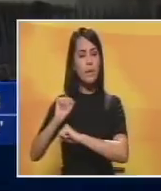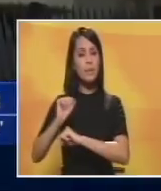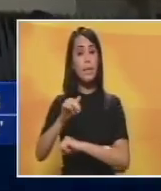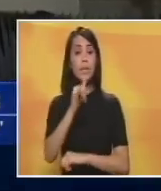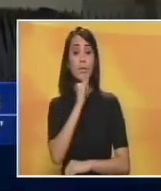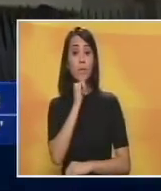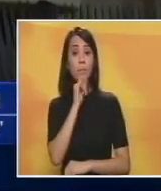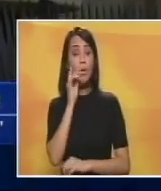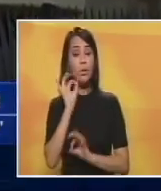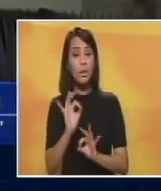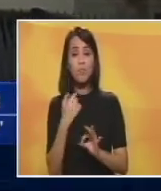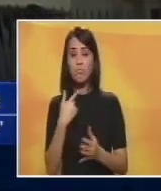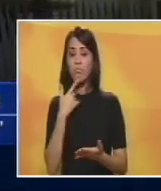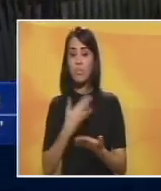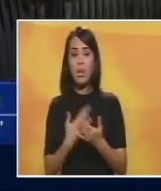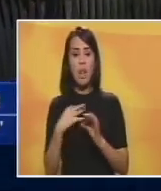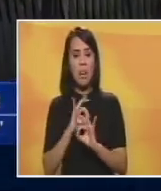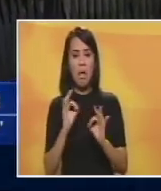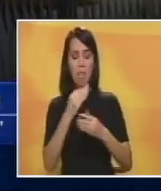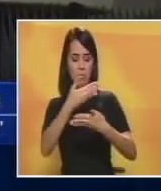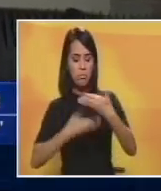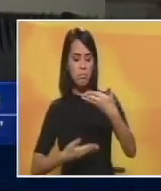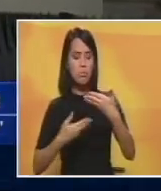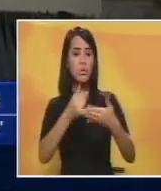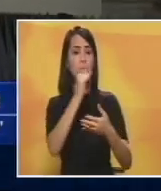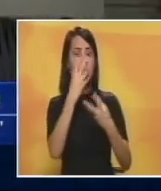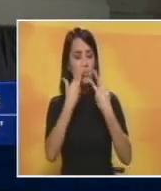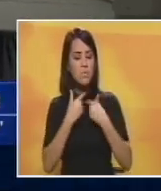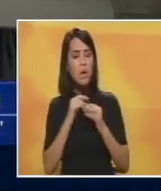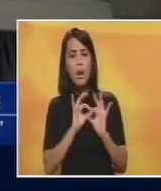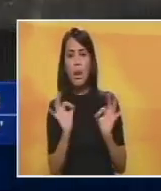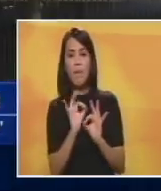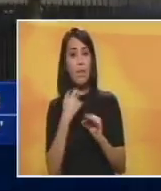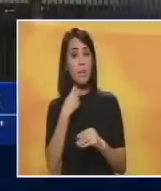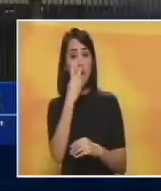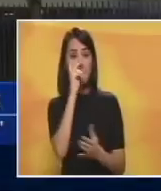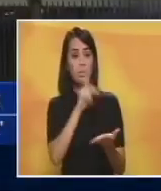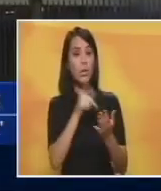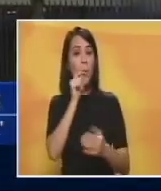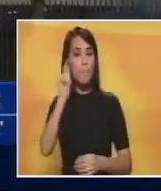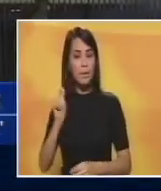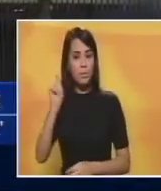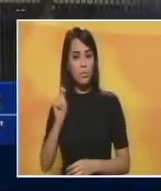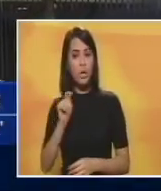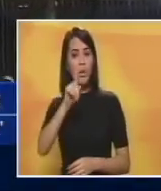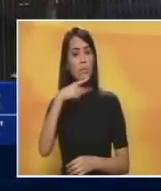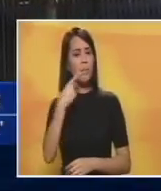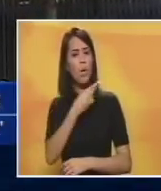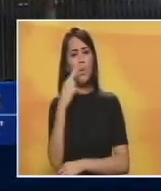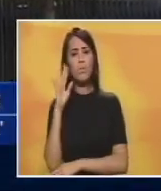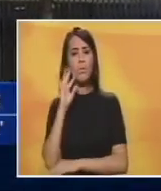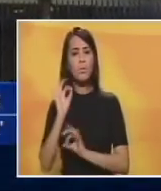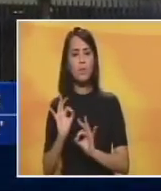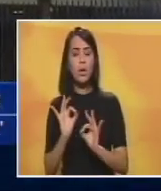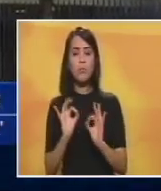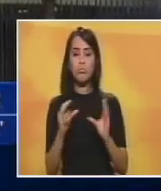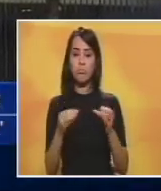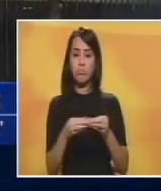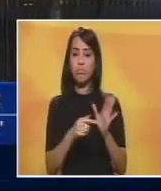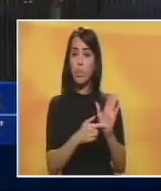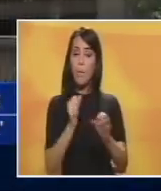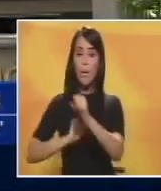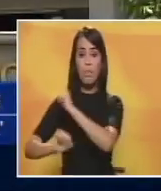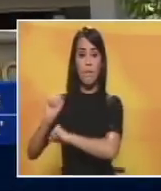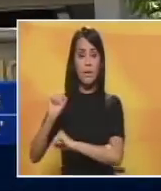que hasta el momento no ha tenido acceso al expediente y que tampoco ha podido ver a Juan Requesens y que tampoco fue juramentado como parte de su equipo de